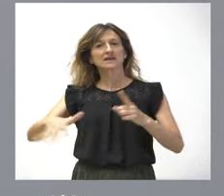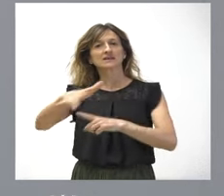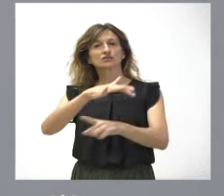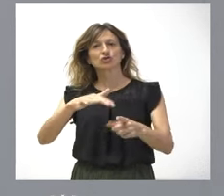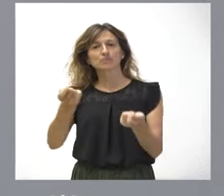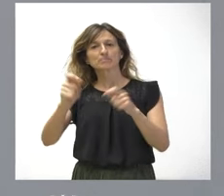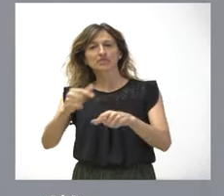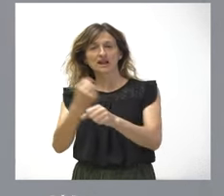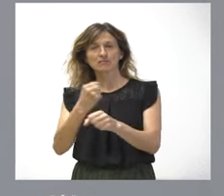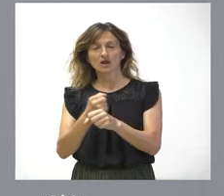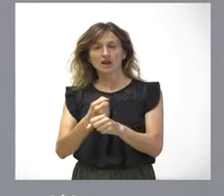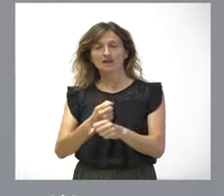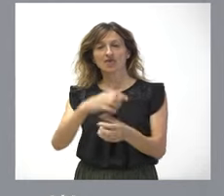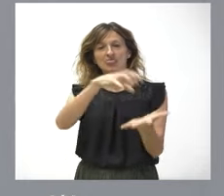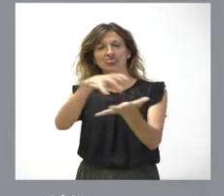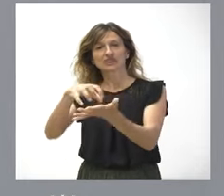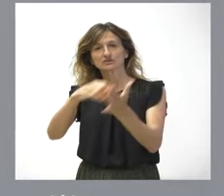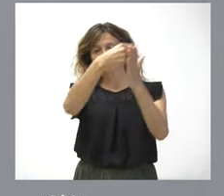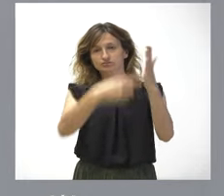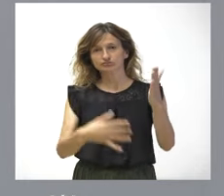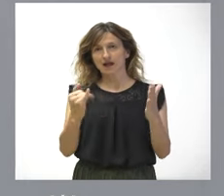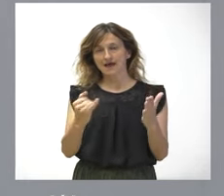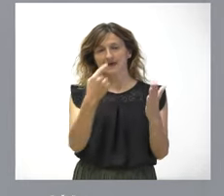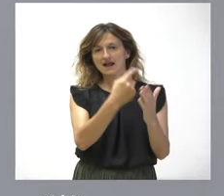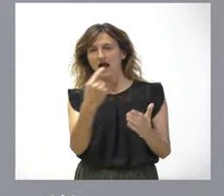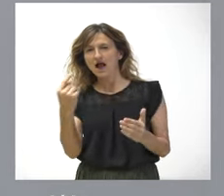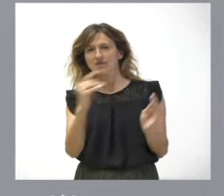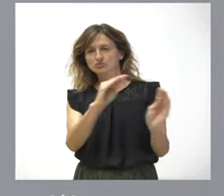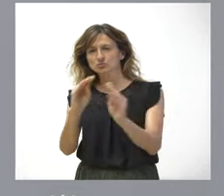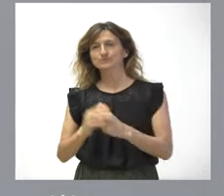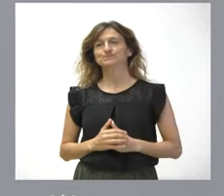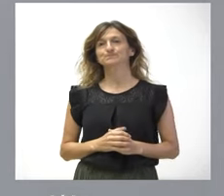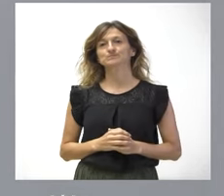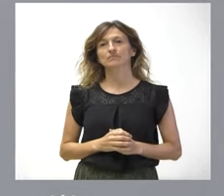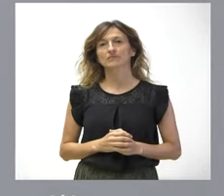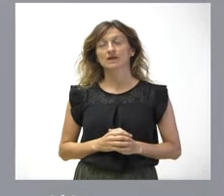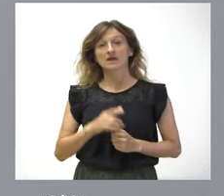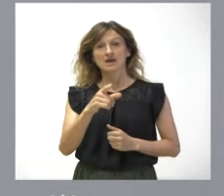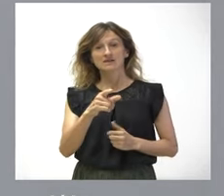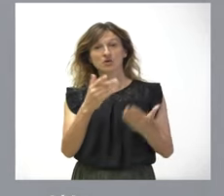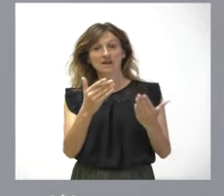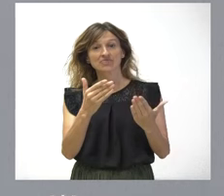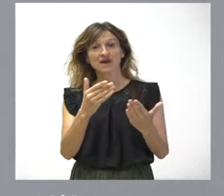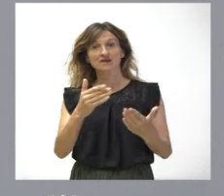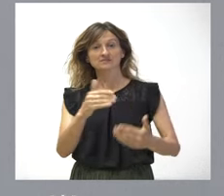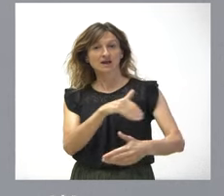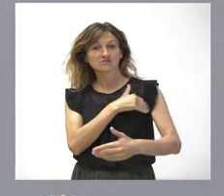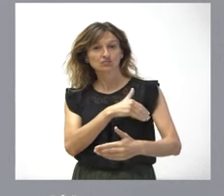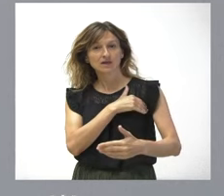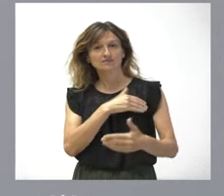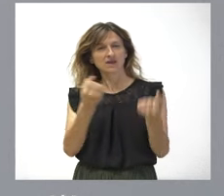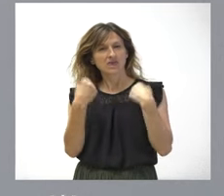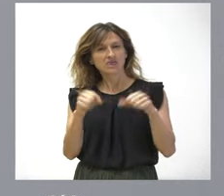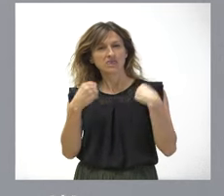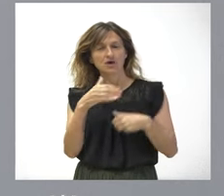ubican en 15 centros que tienen ustedes la relación completa de cada uno de ellos va a permitir que los estudiantes adquieran competencias prácticas